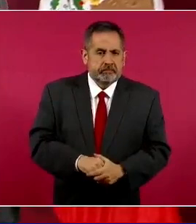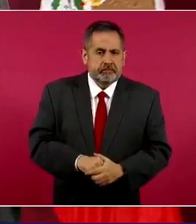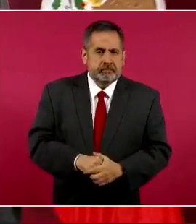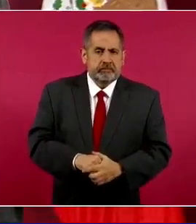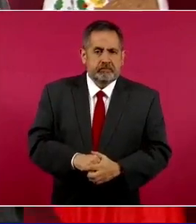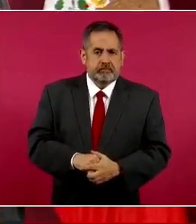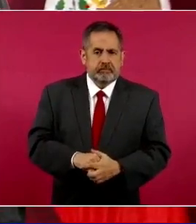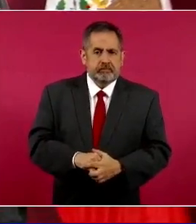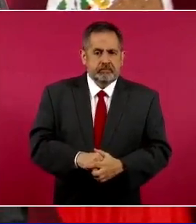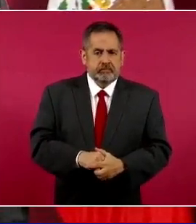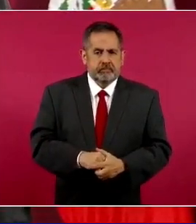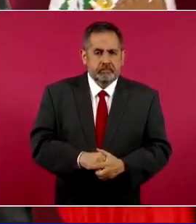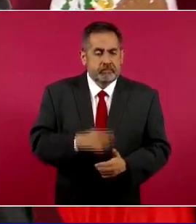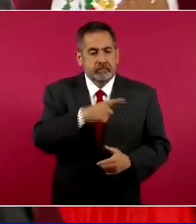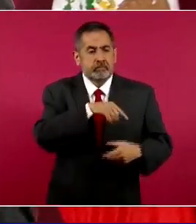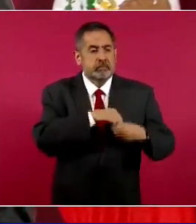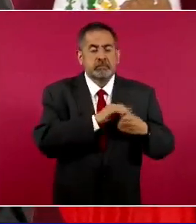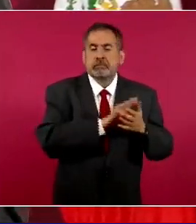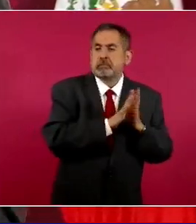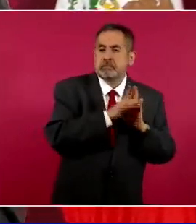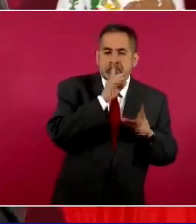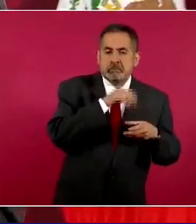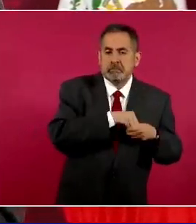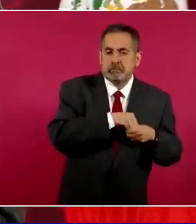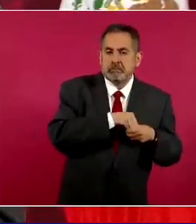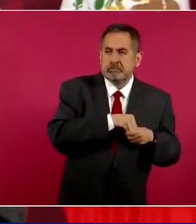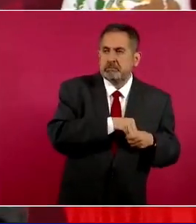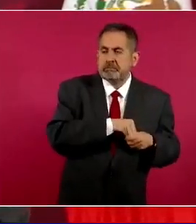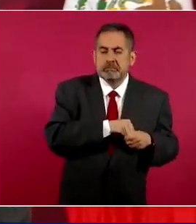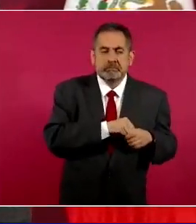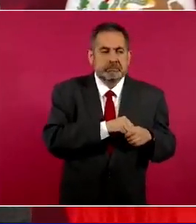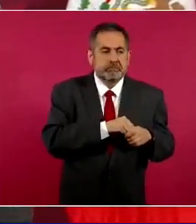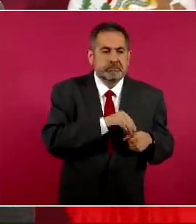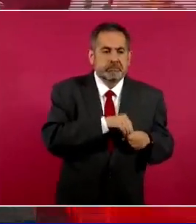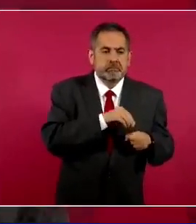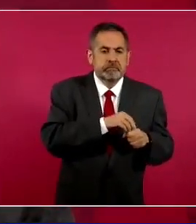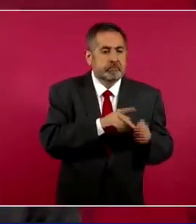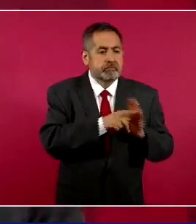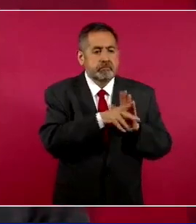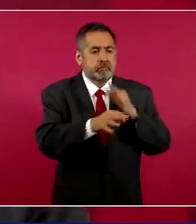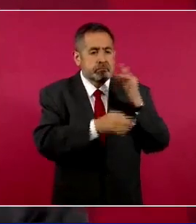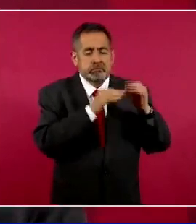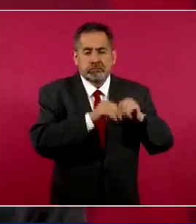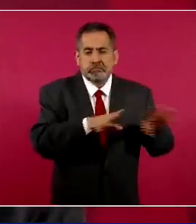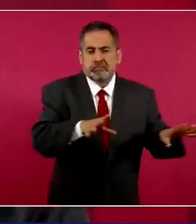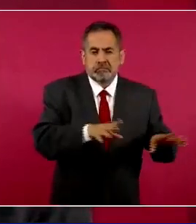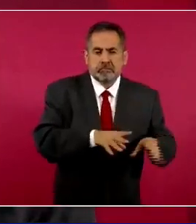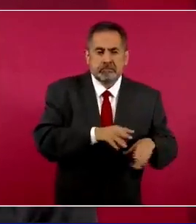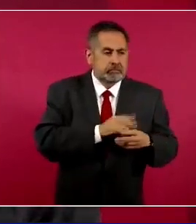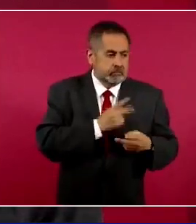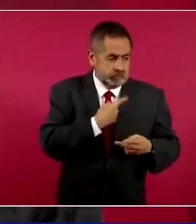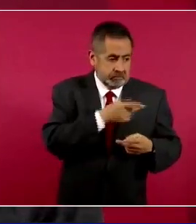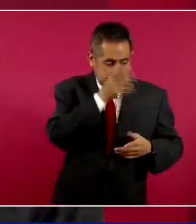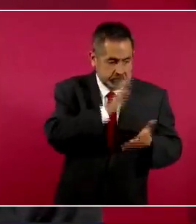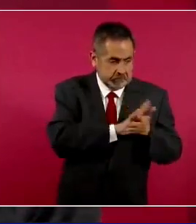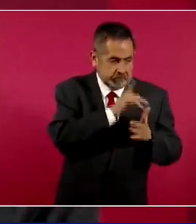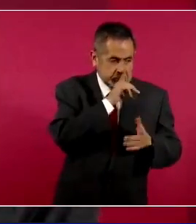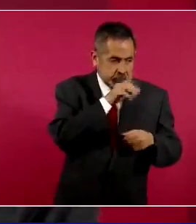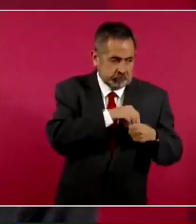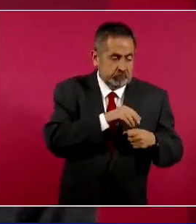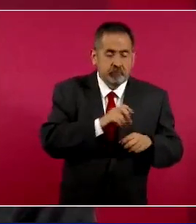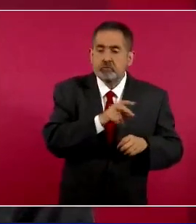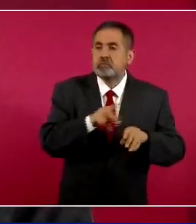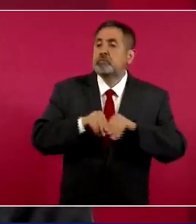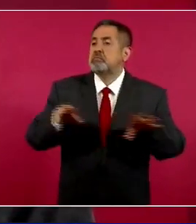Y han guardado un silencio cómplice los grandes periódicos, la prensa